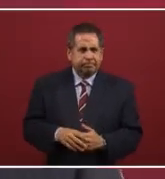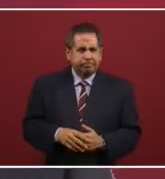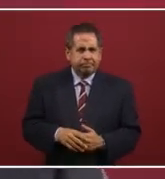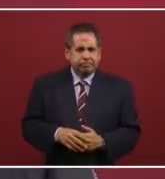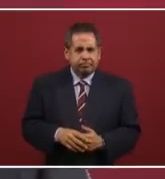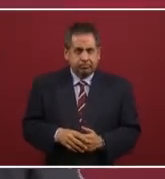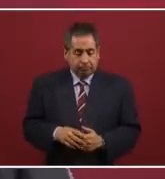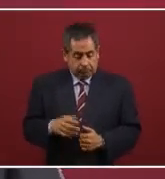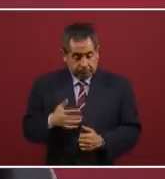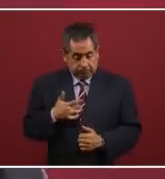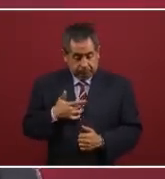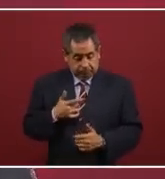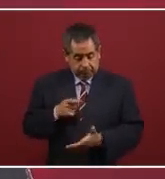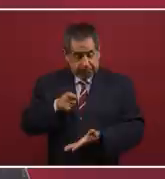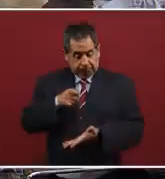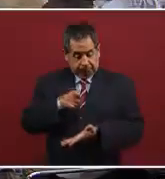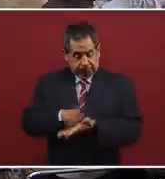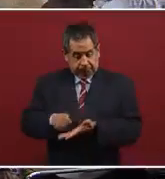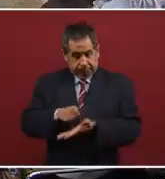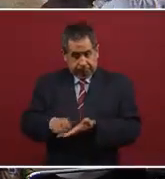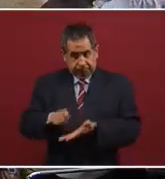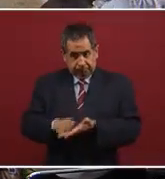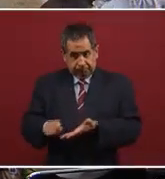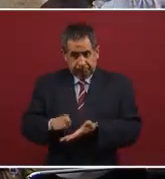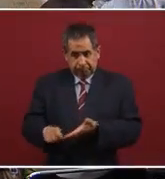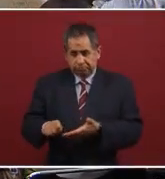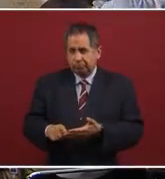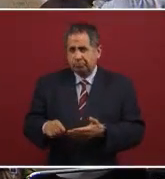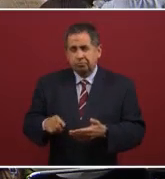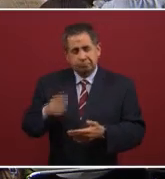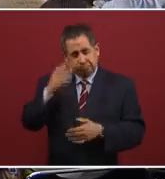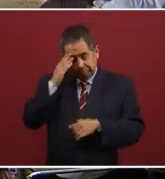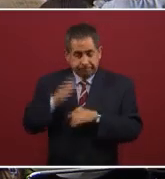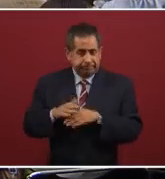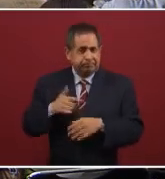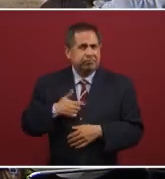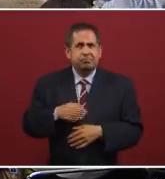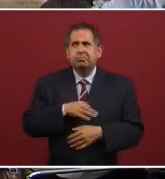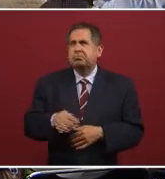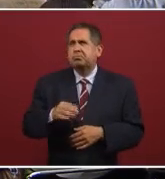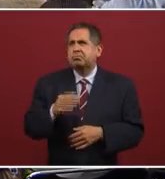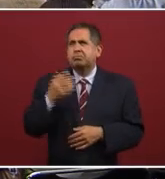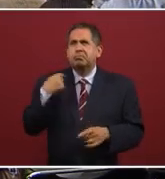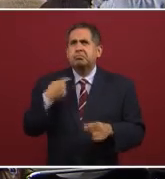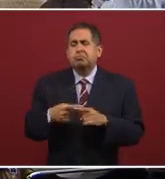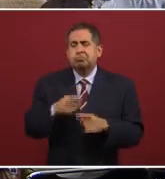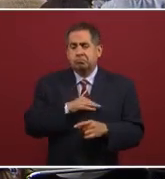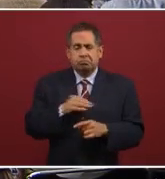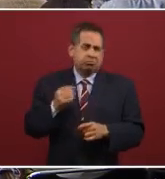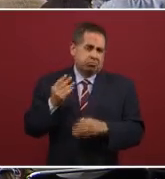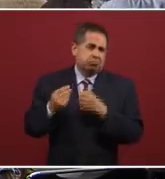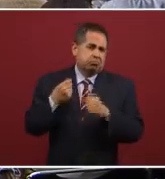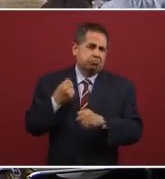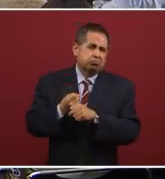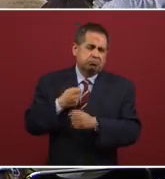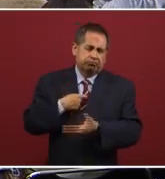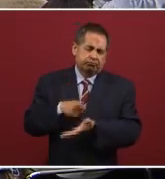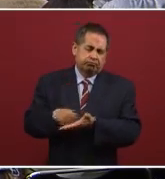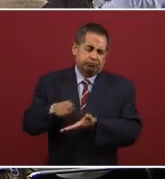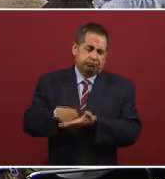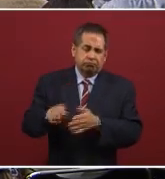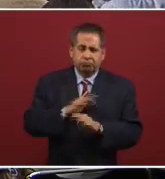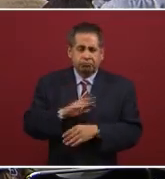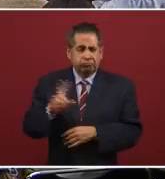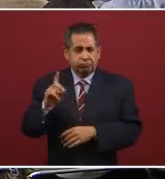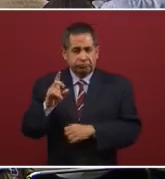Cuando uno escribe, yo llevo escribiendo pues algunos años, como